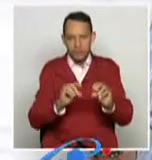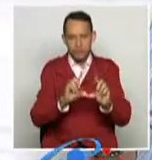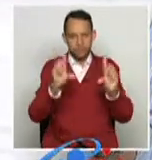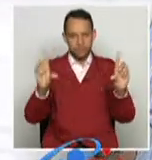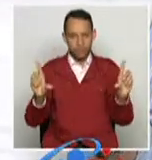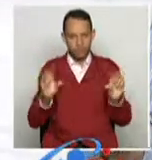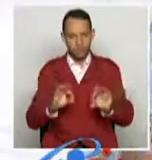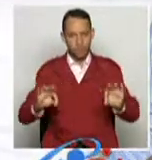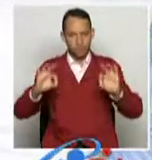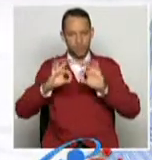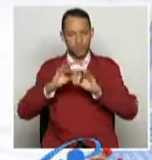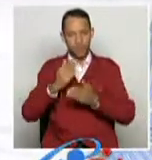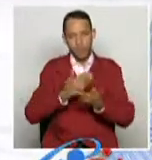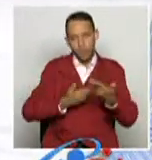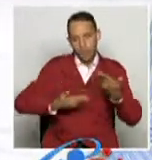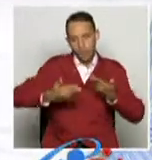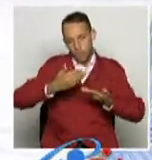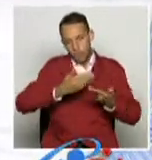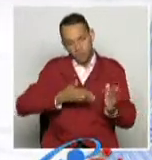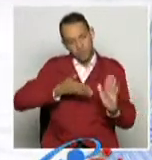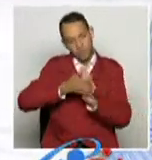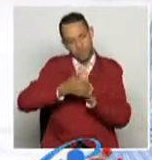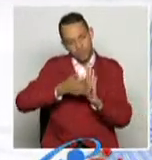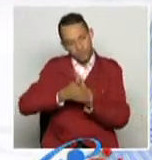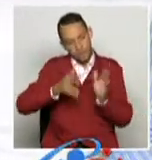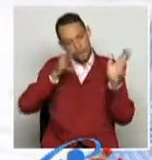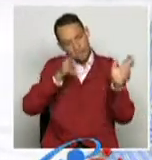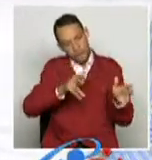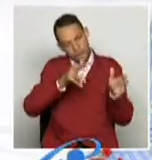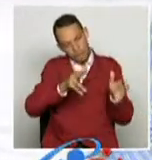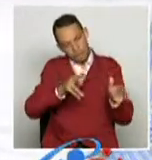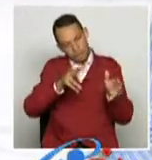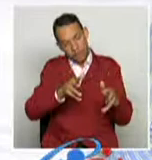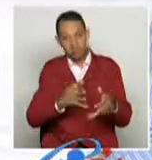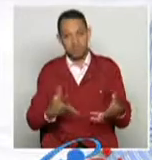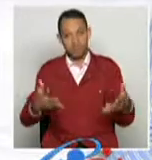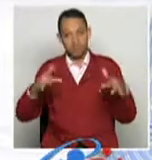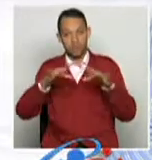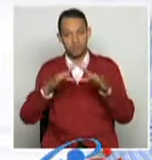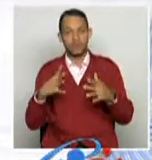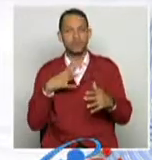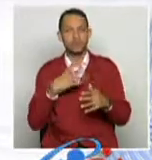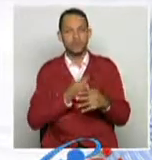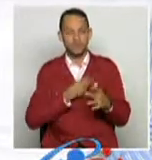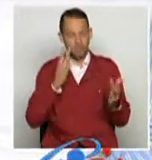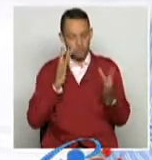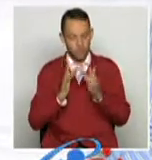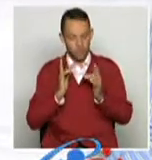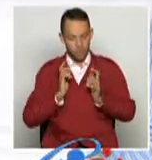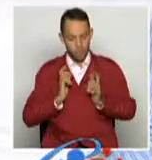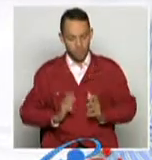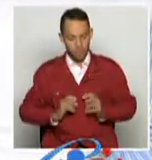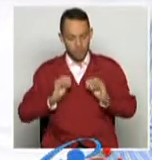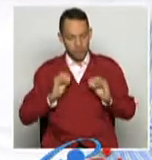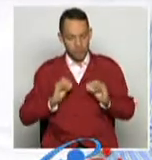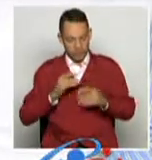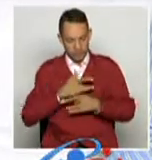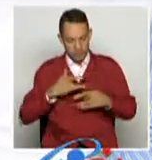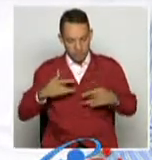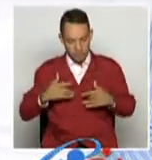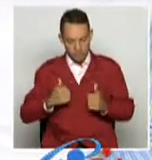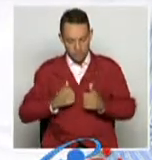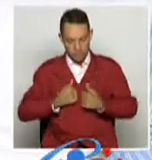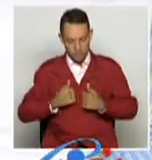compartimos. Lo importante es que estamos buscando desde Conexión Vital alternativas